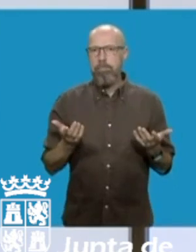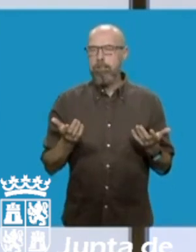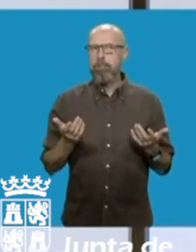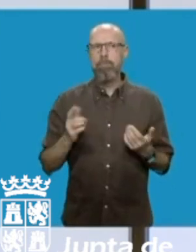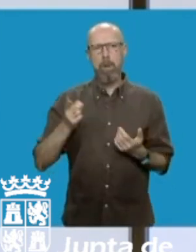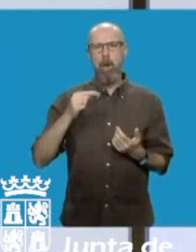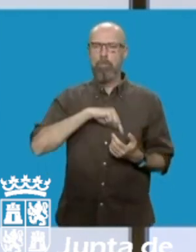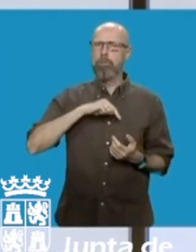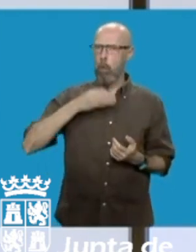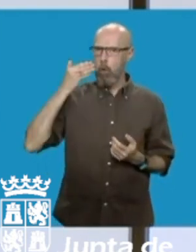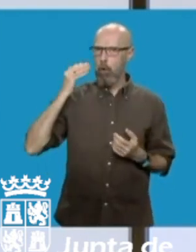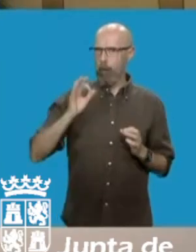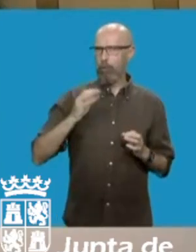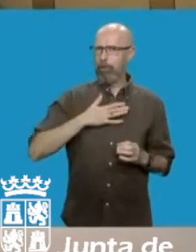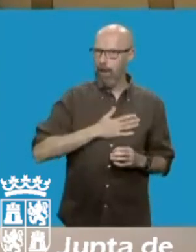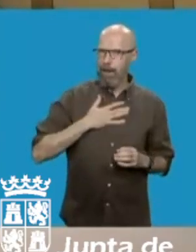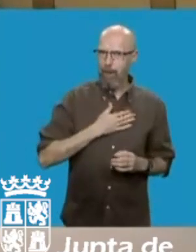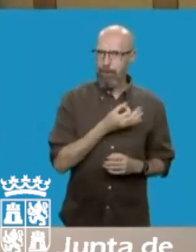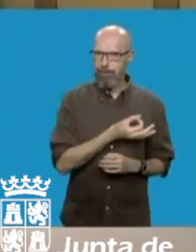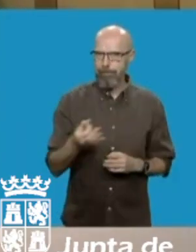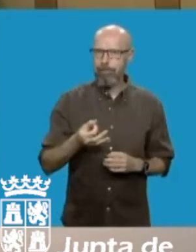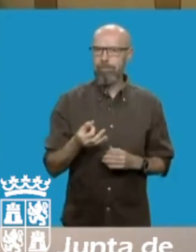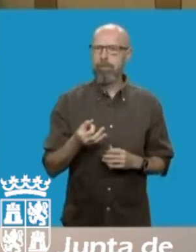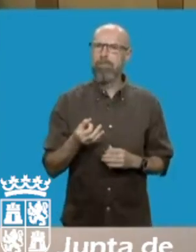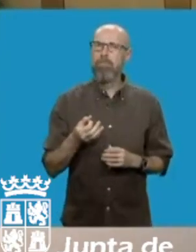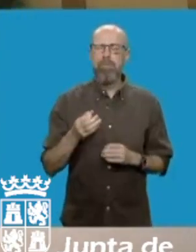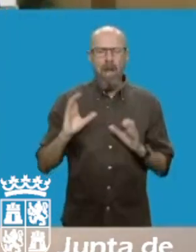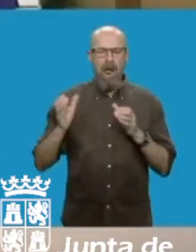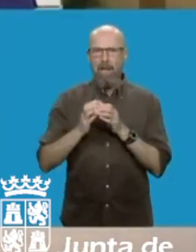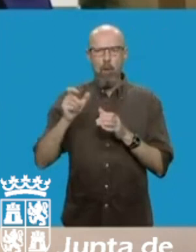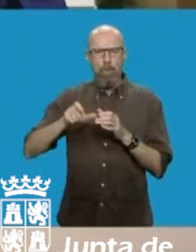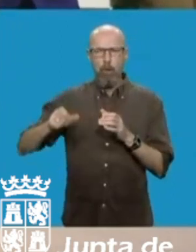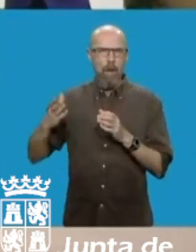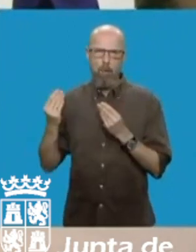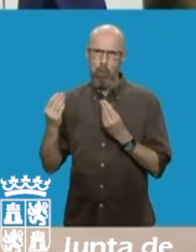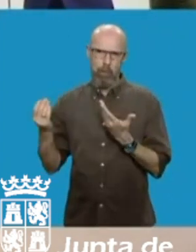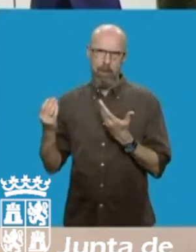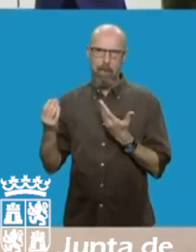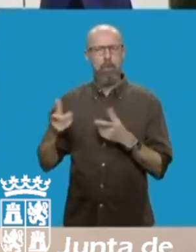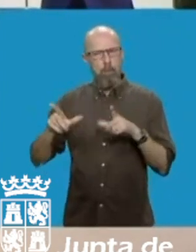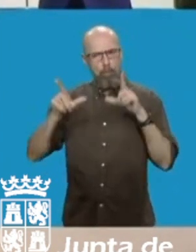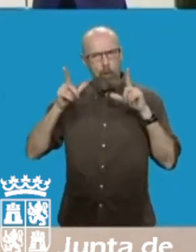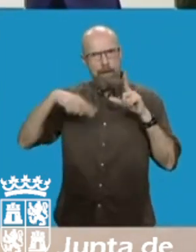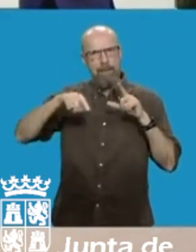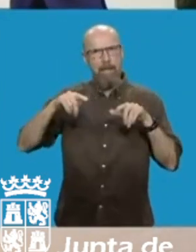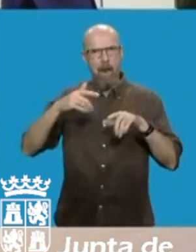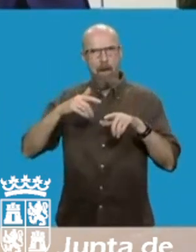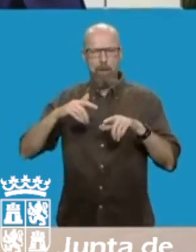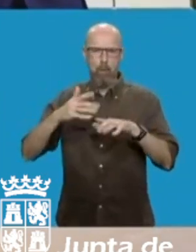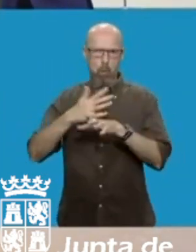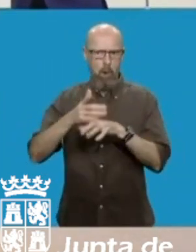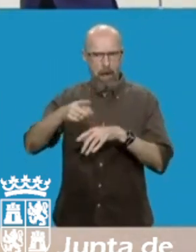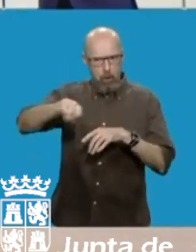es un orgullo, es una satisfacción tremenda. Hay mucha gente detrás de ellos, los actores principales son los jugadores y el staff